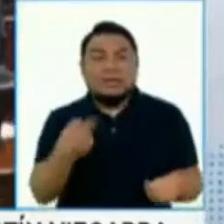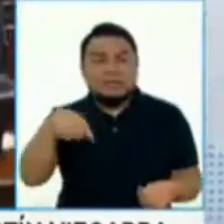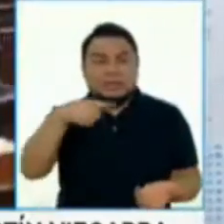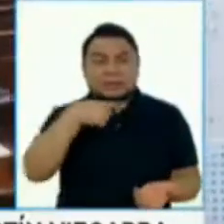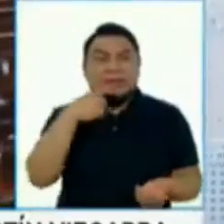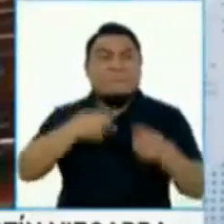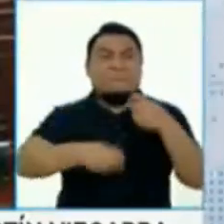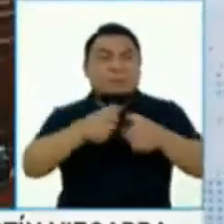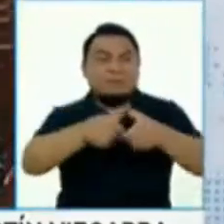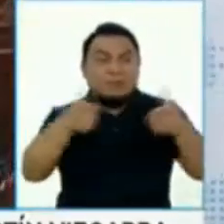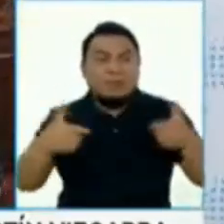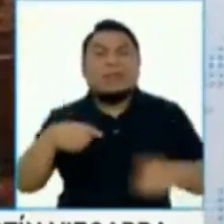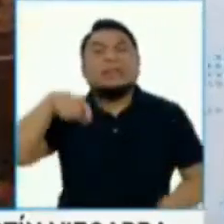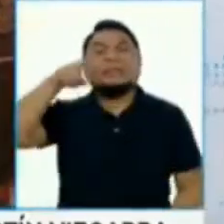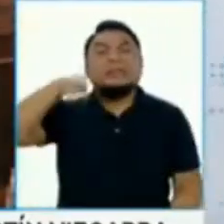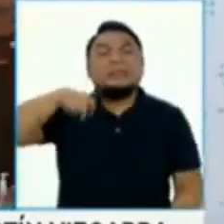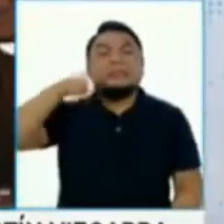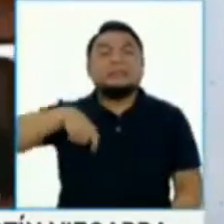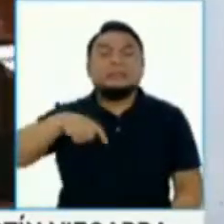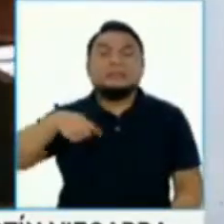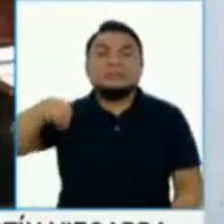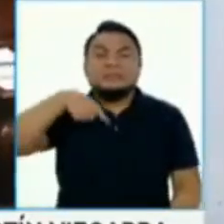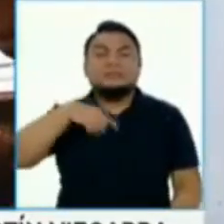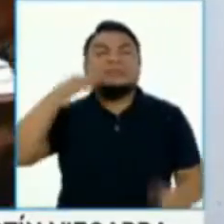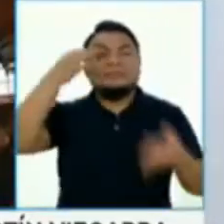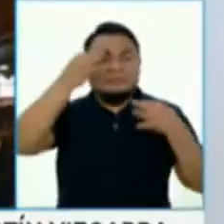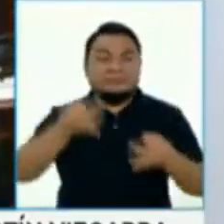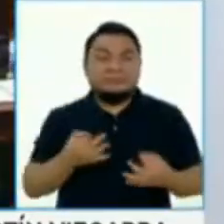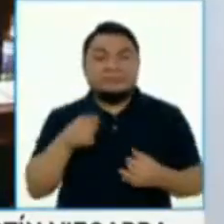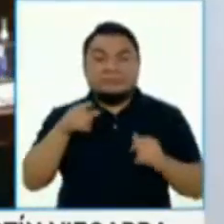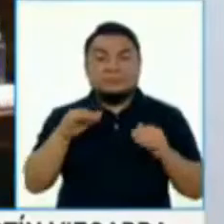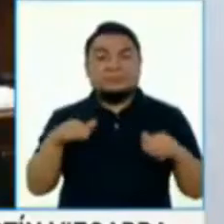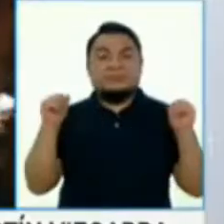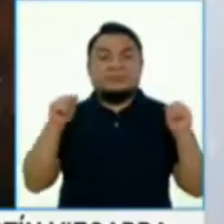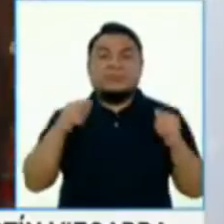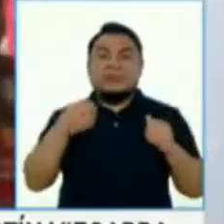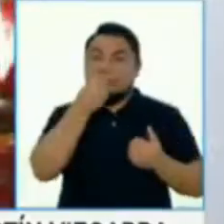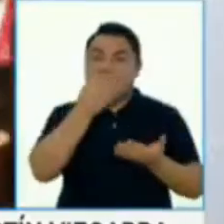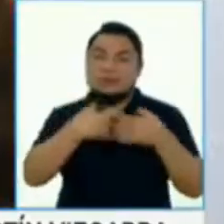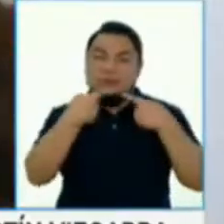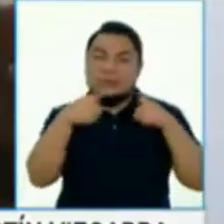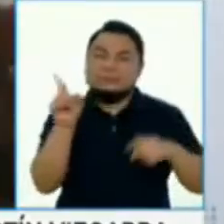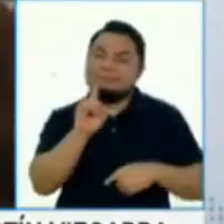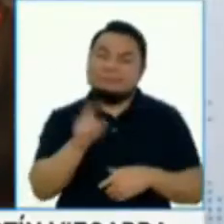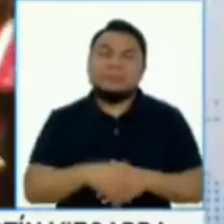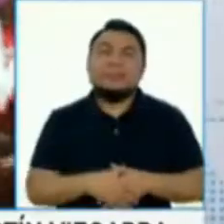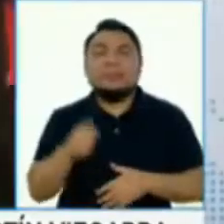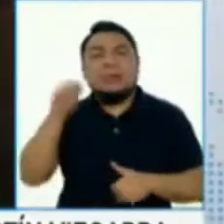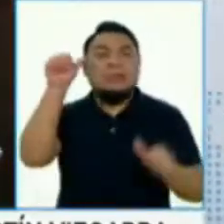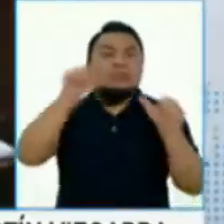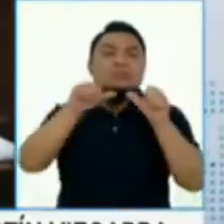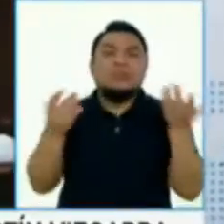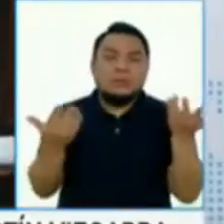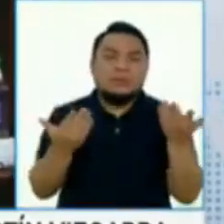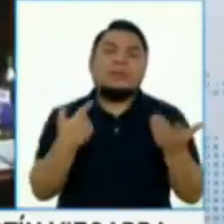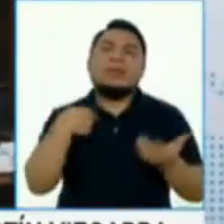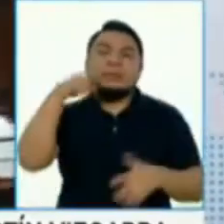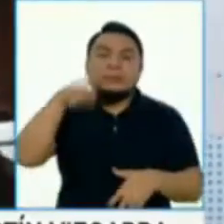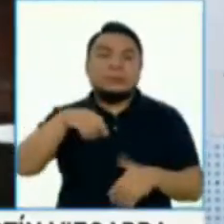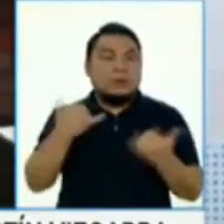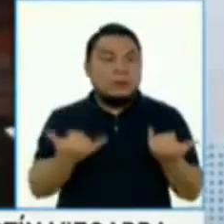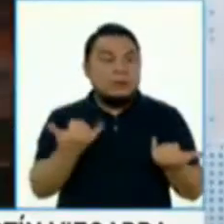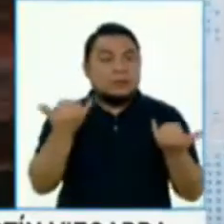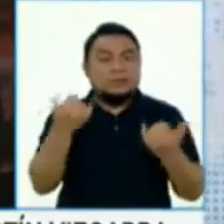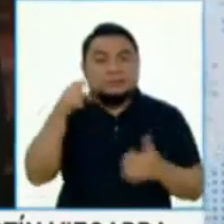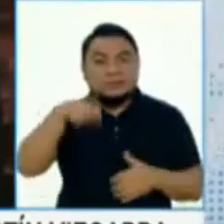necesidad de tener una postura la atención no es un buen mensaje de verdad que esa incertidumbre y lo que necesitamos en el